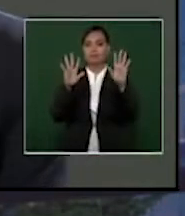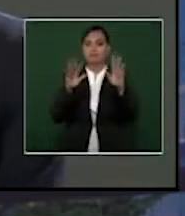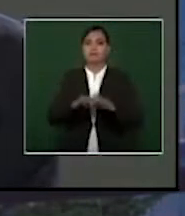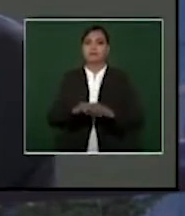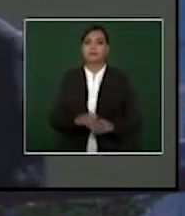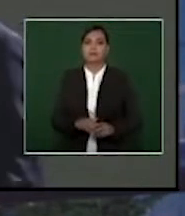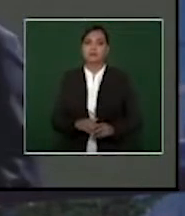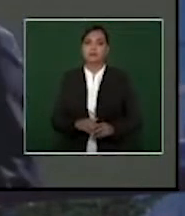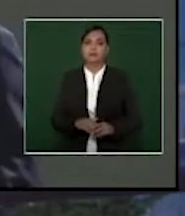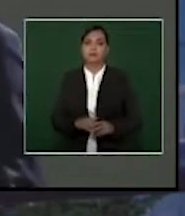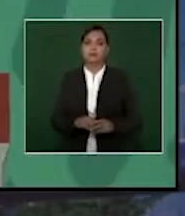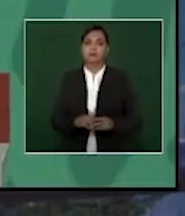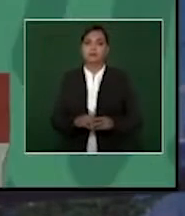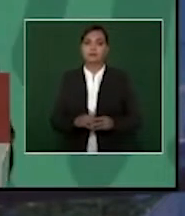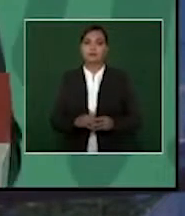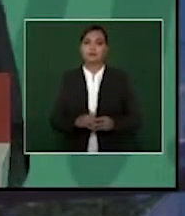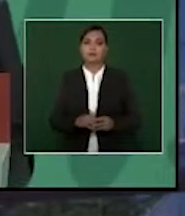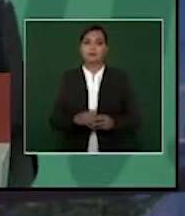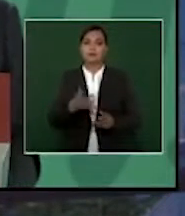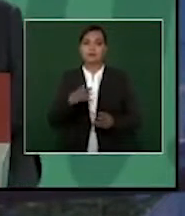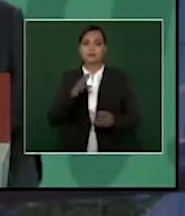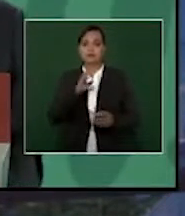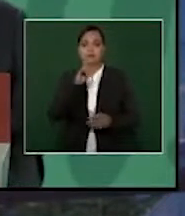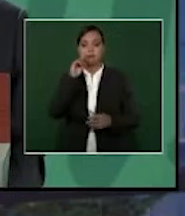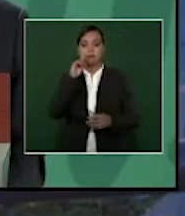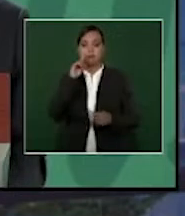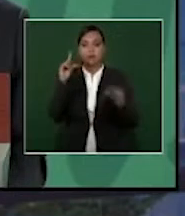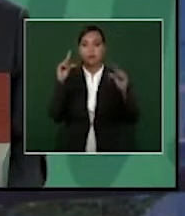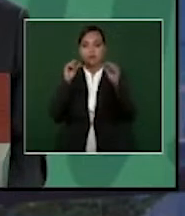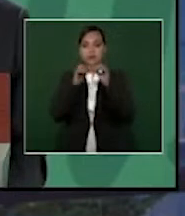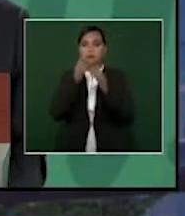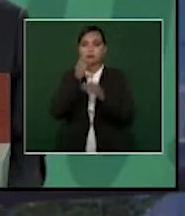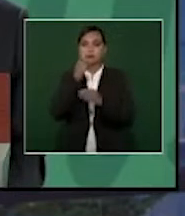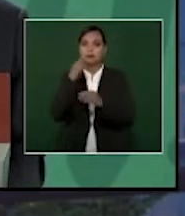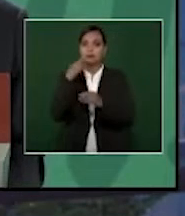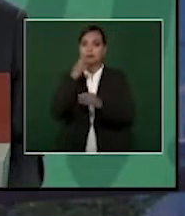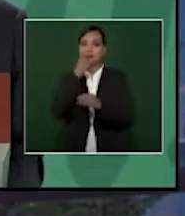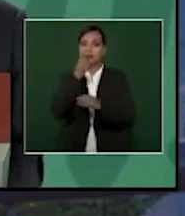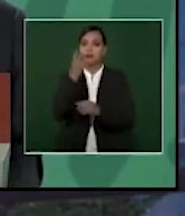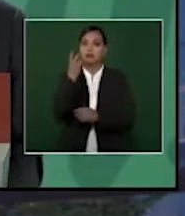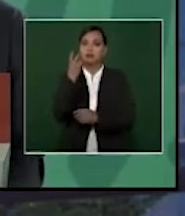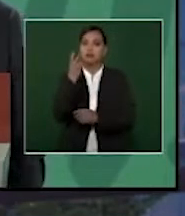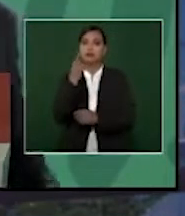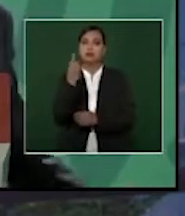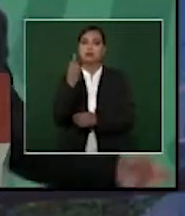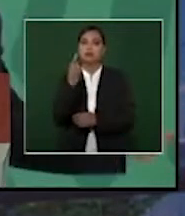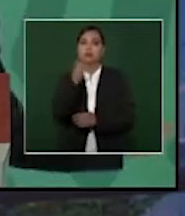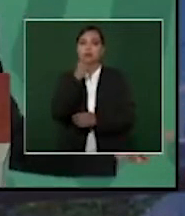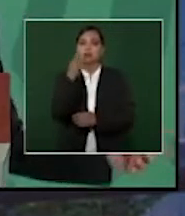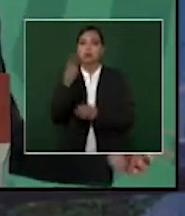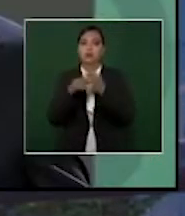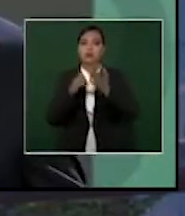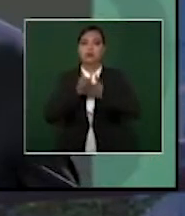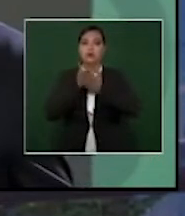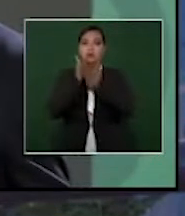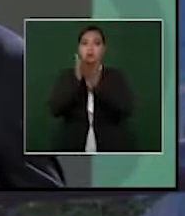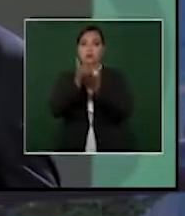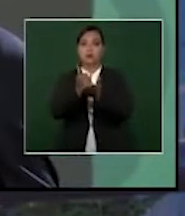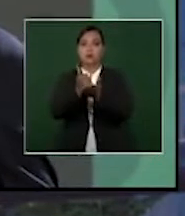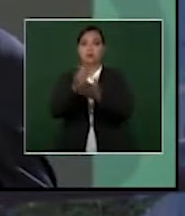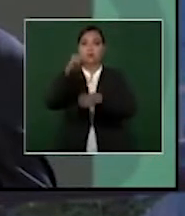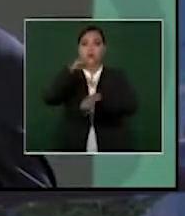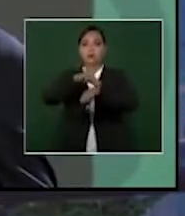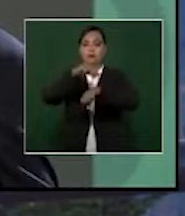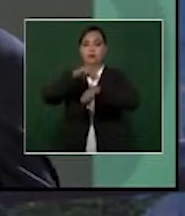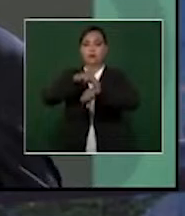fue puesto por el exgobernador Francisco García Cabeza de Vaca, cuyo nuevo gobierno tendrá que tomar cartas en el